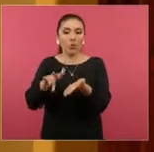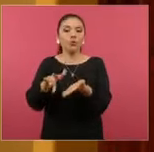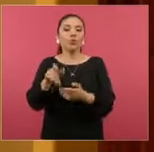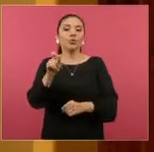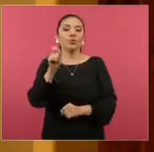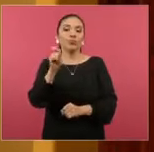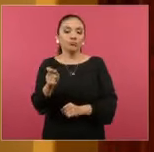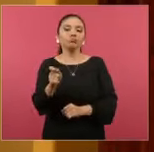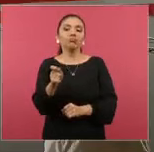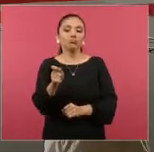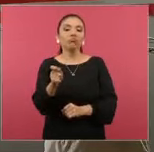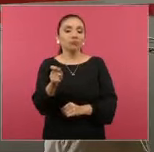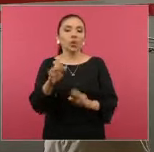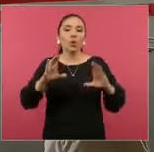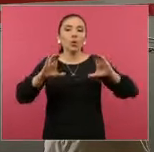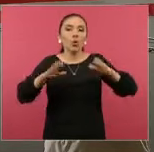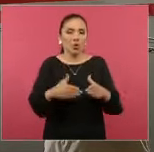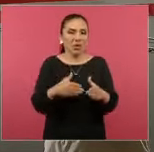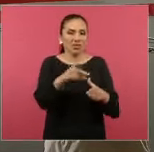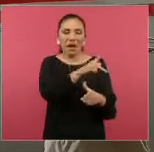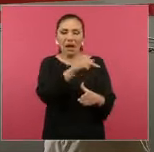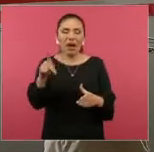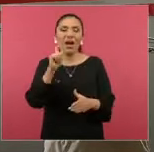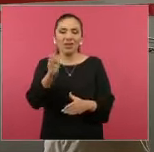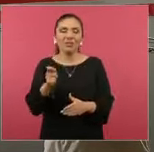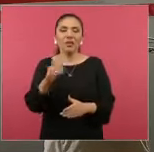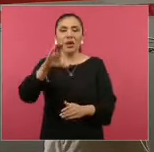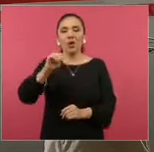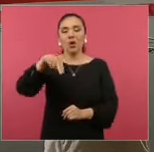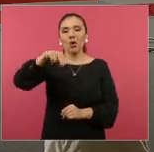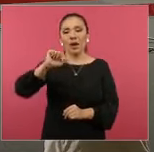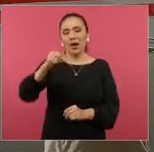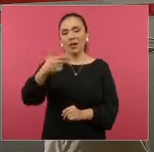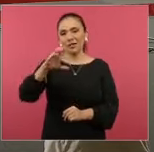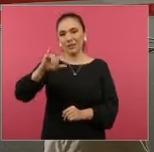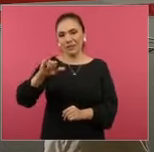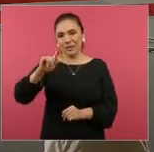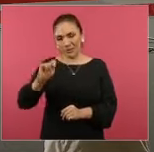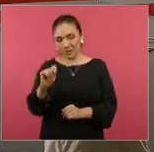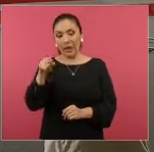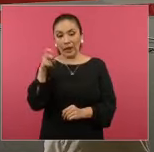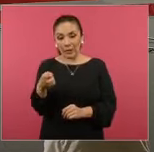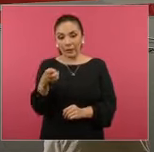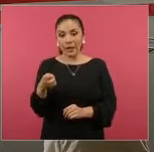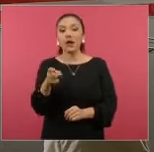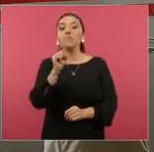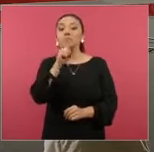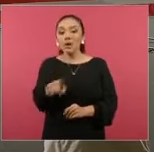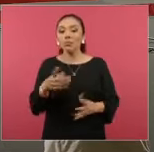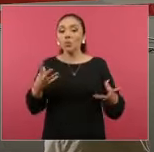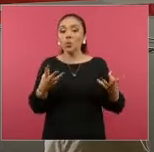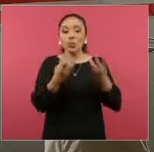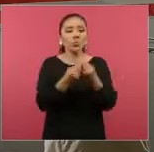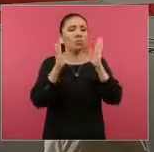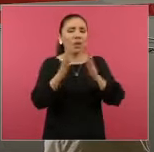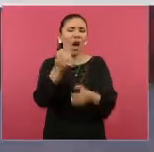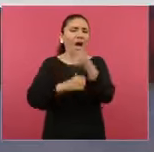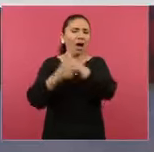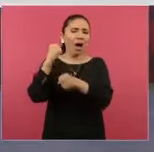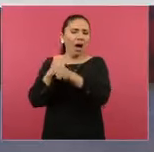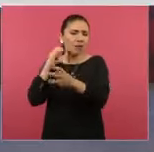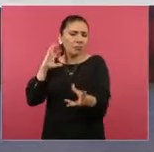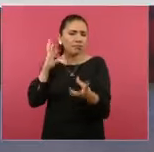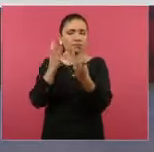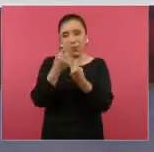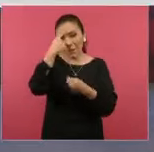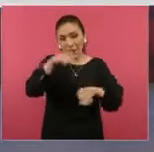de la comunidad de humanidades, ciencias y tecnologías, que está aglutinada desde hace muchos años en